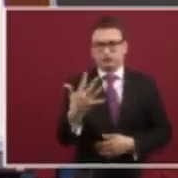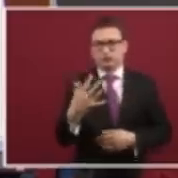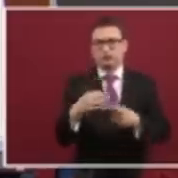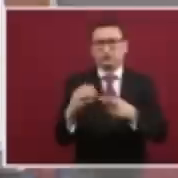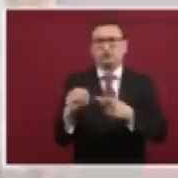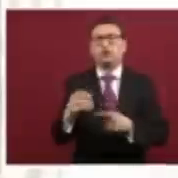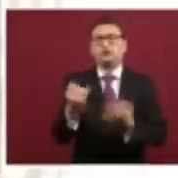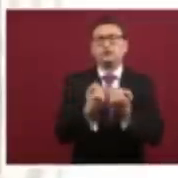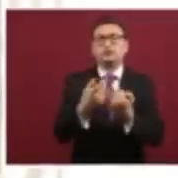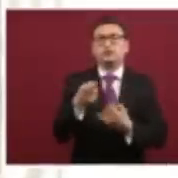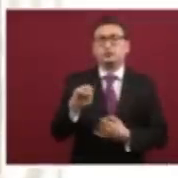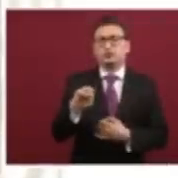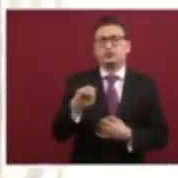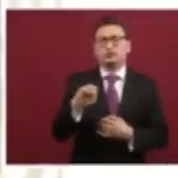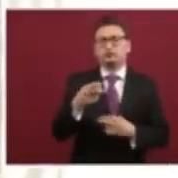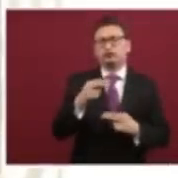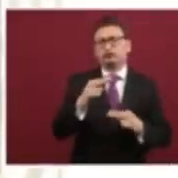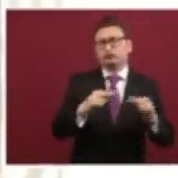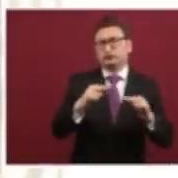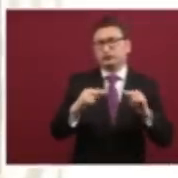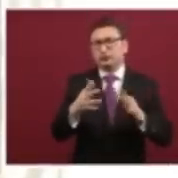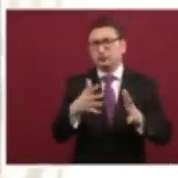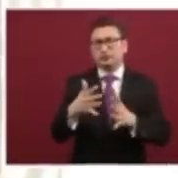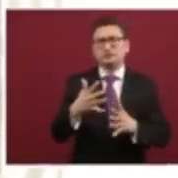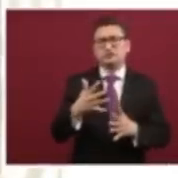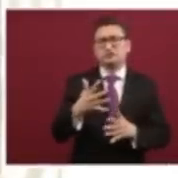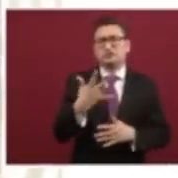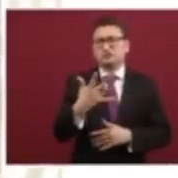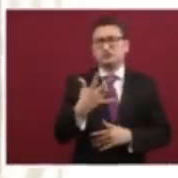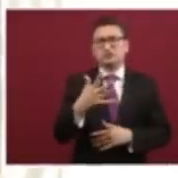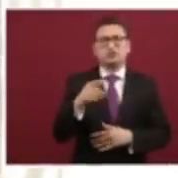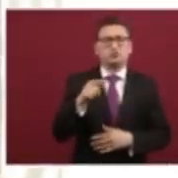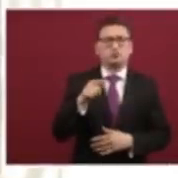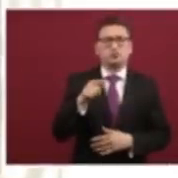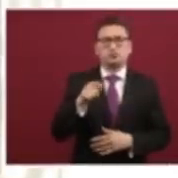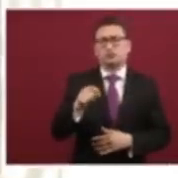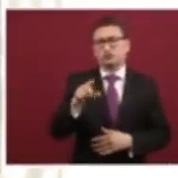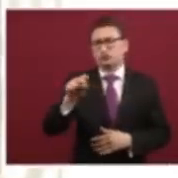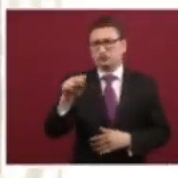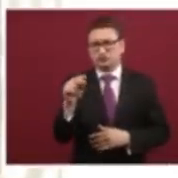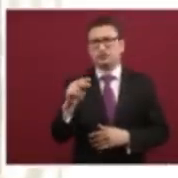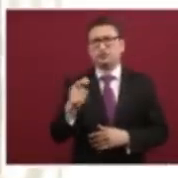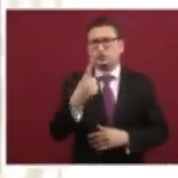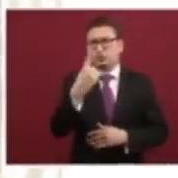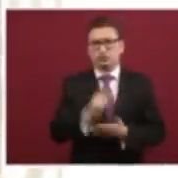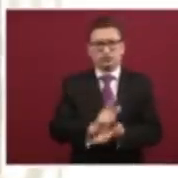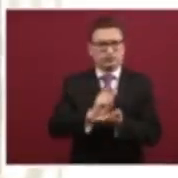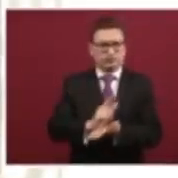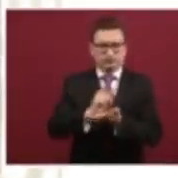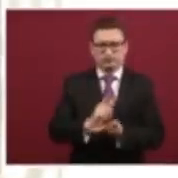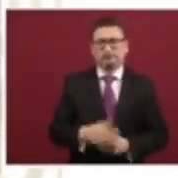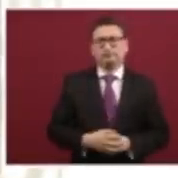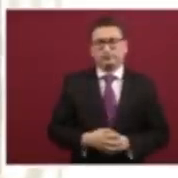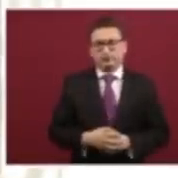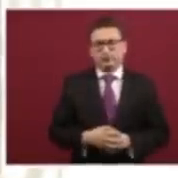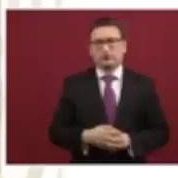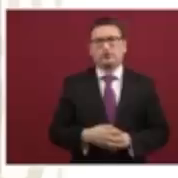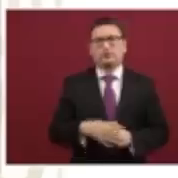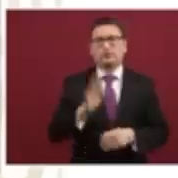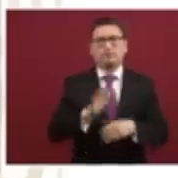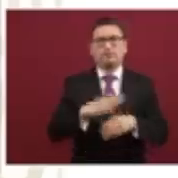centavos con un margen de 5 pesos con 80 centavos por litro. Y como representativo del